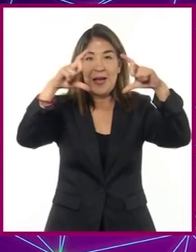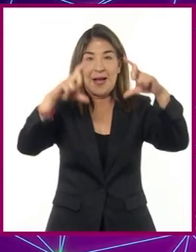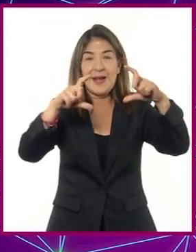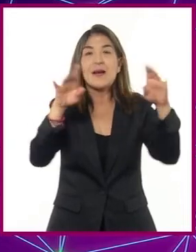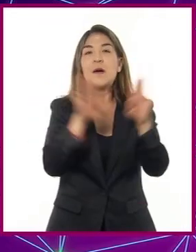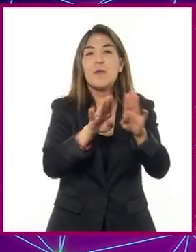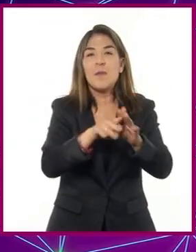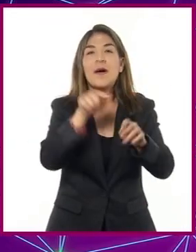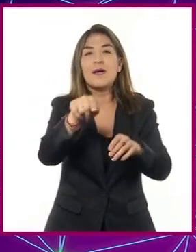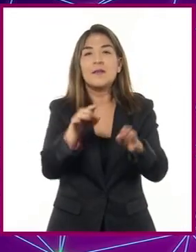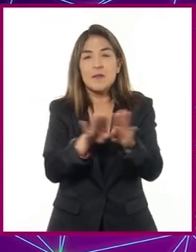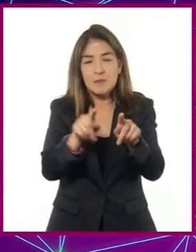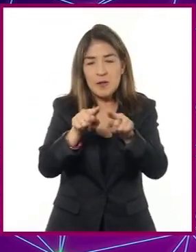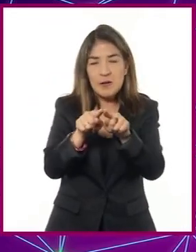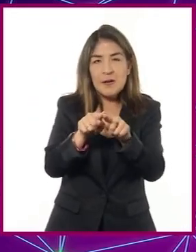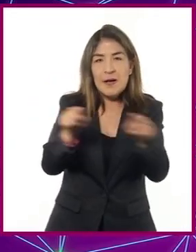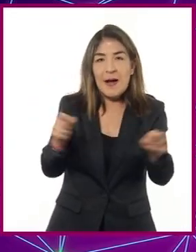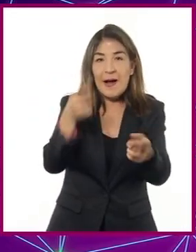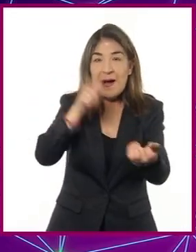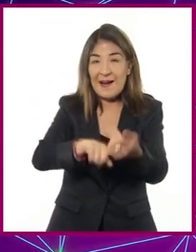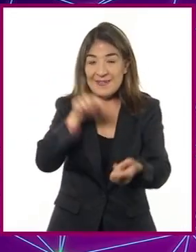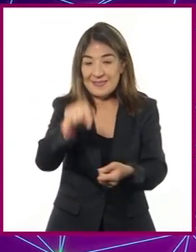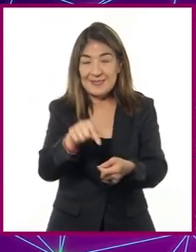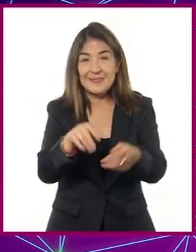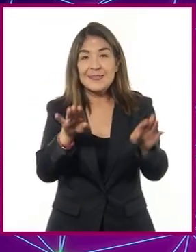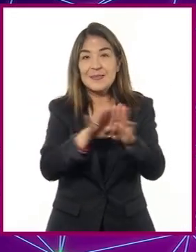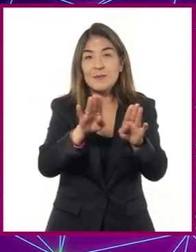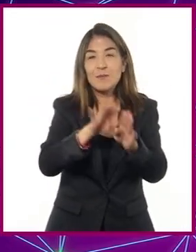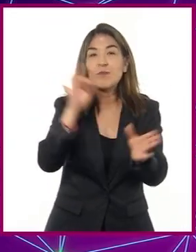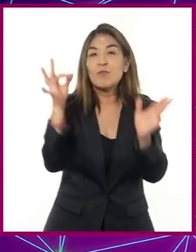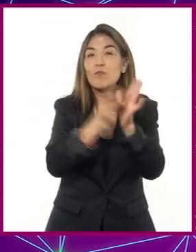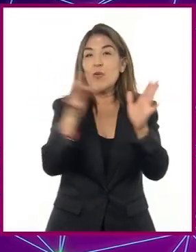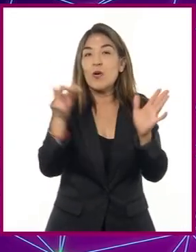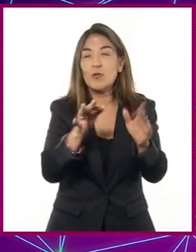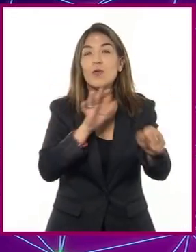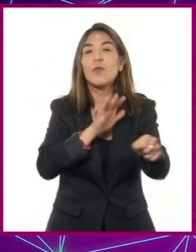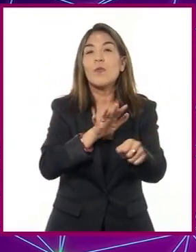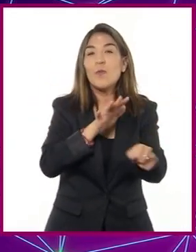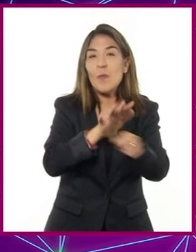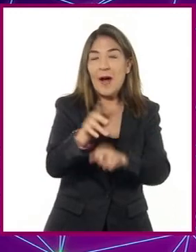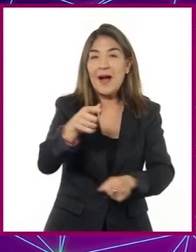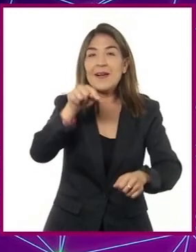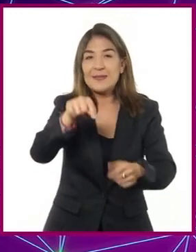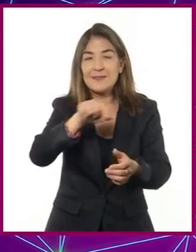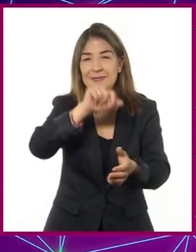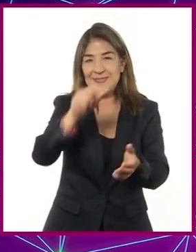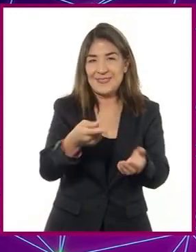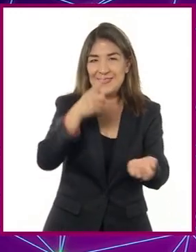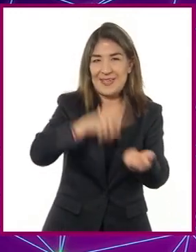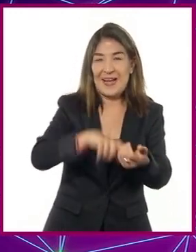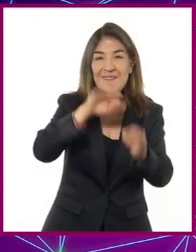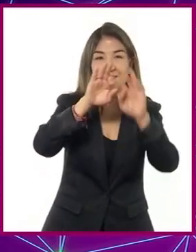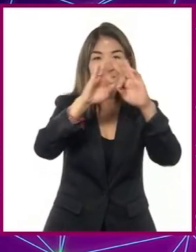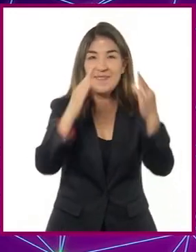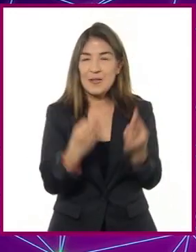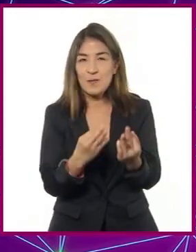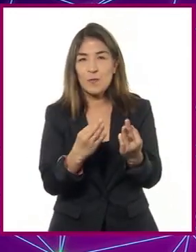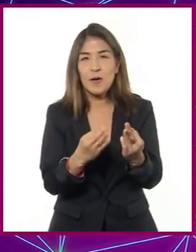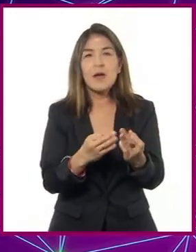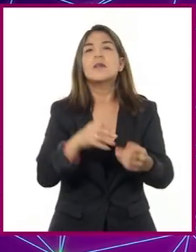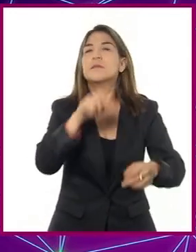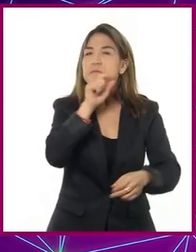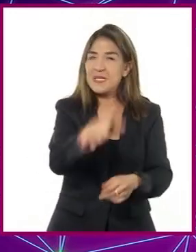rectas que inciden sobre ella desde cierto punto interior a la figura